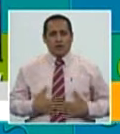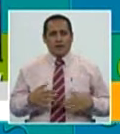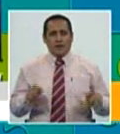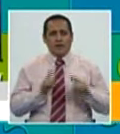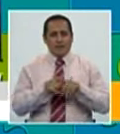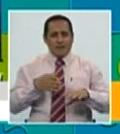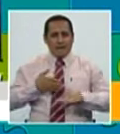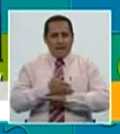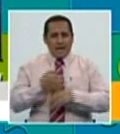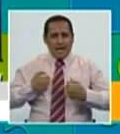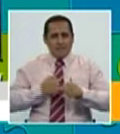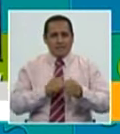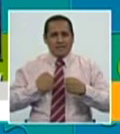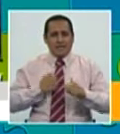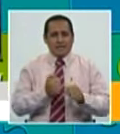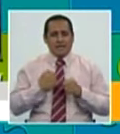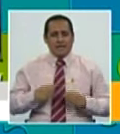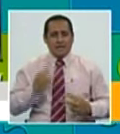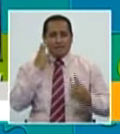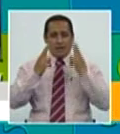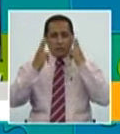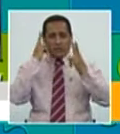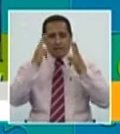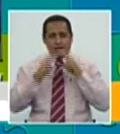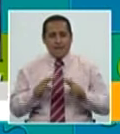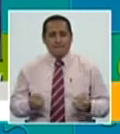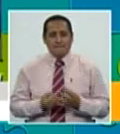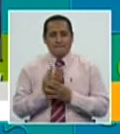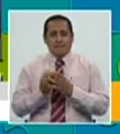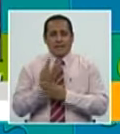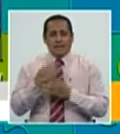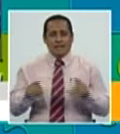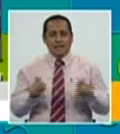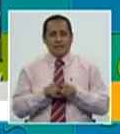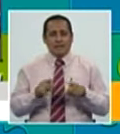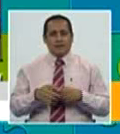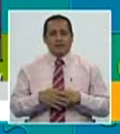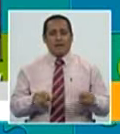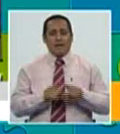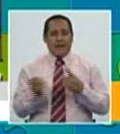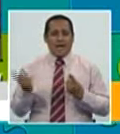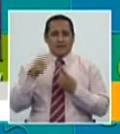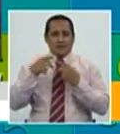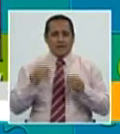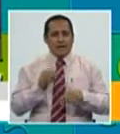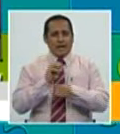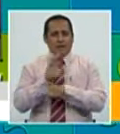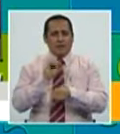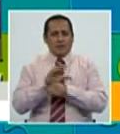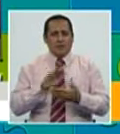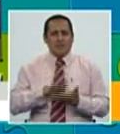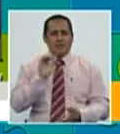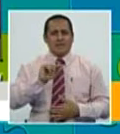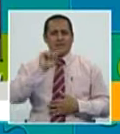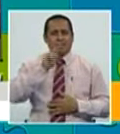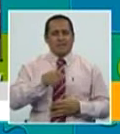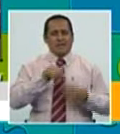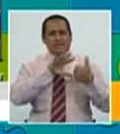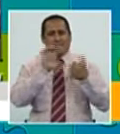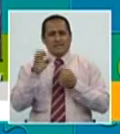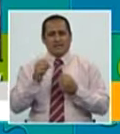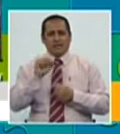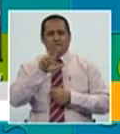textil, carpintería, peluquería, cultivos hidropónicos y jardinería. A la fecha se ha capacitado a más